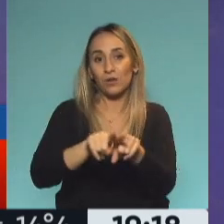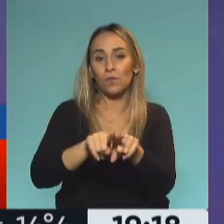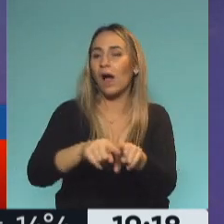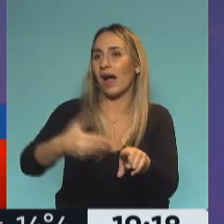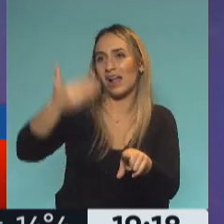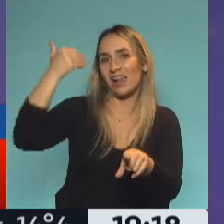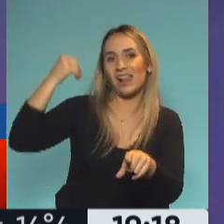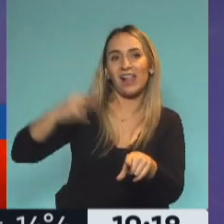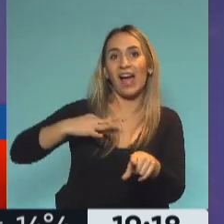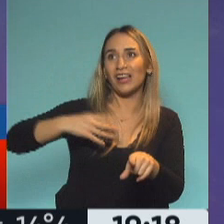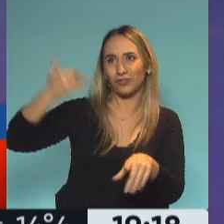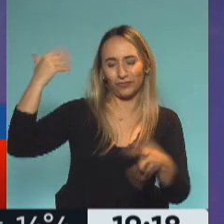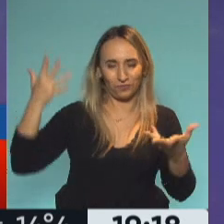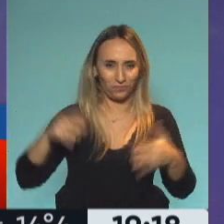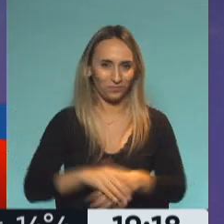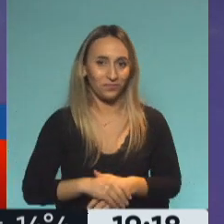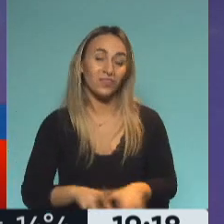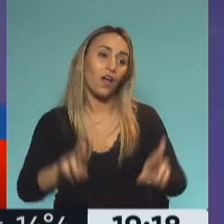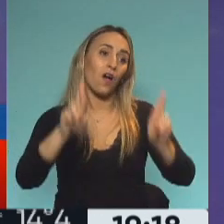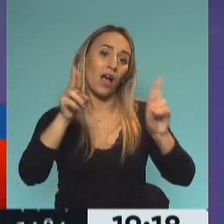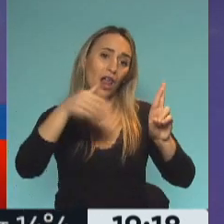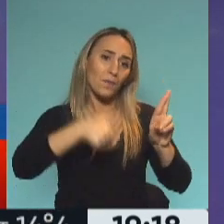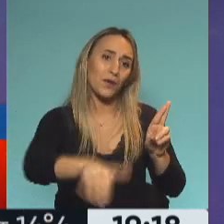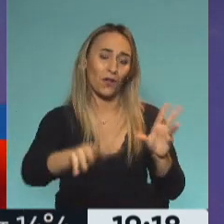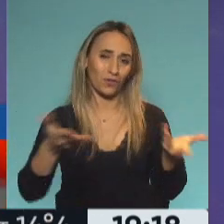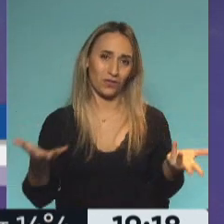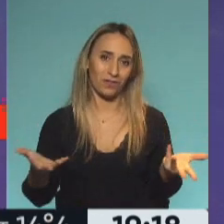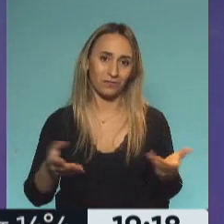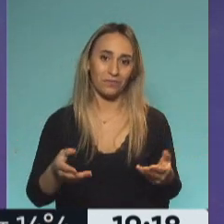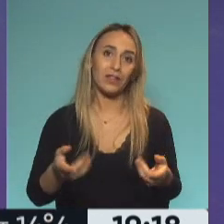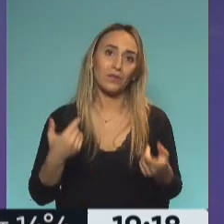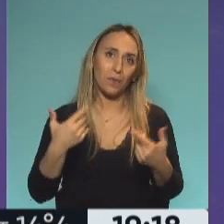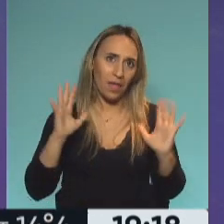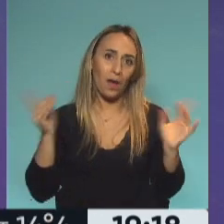hace un par de años atrás. Esperemos que eso sea más pronto que tarde, doctor, y podamos volver a esa normalidad.